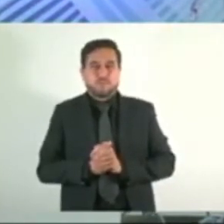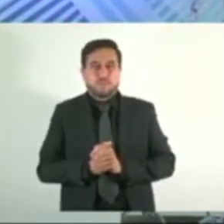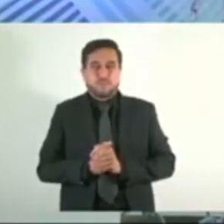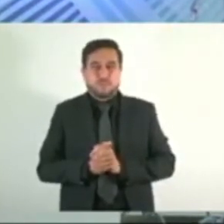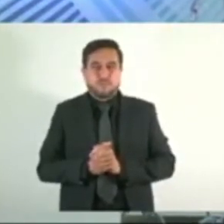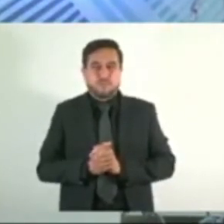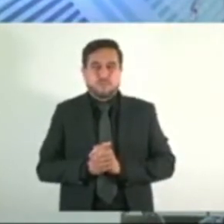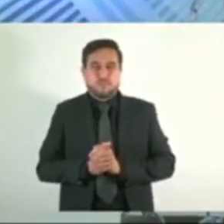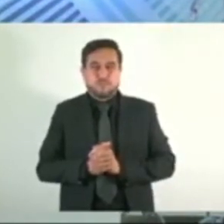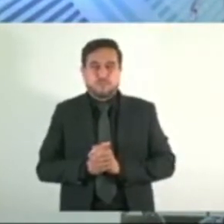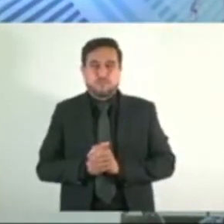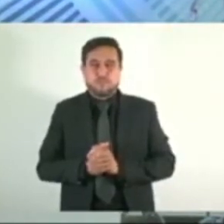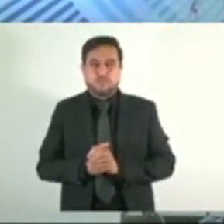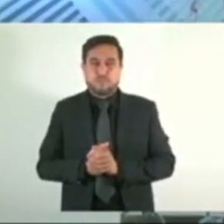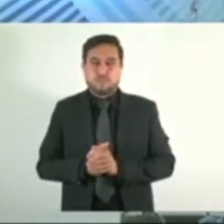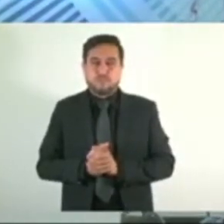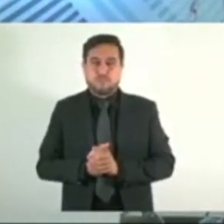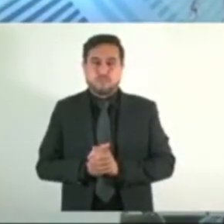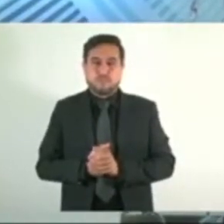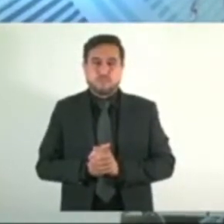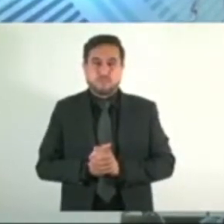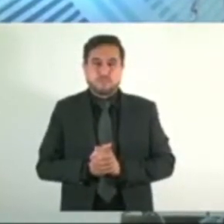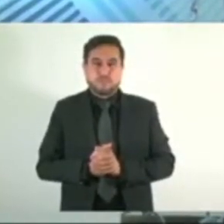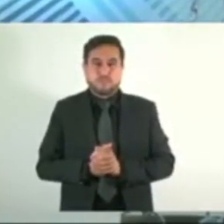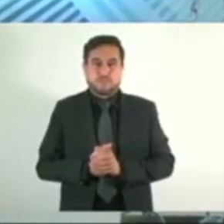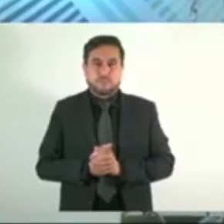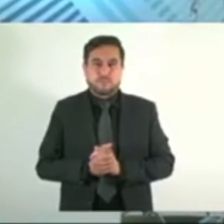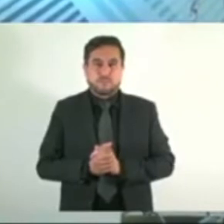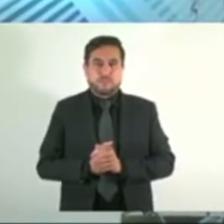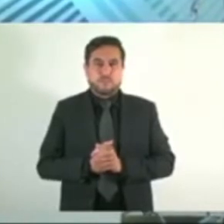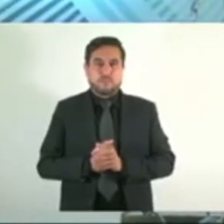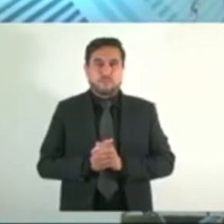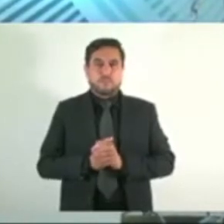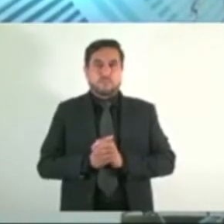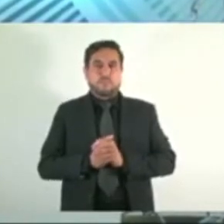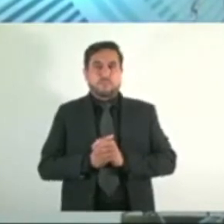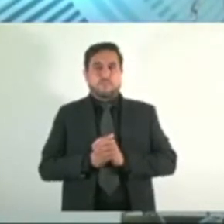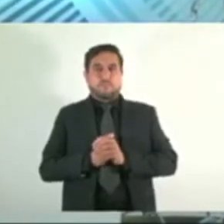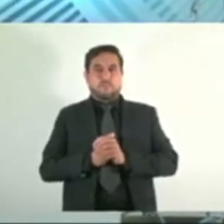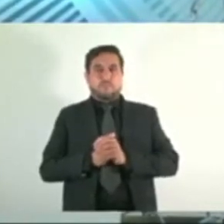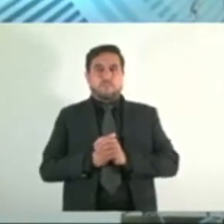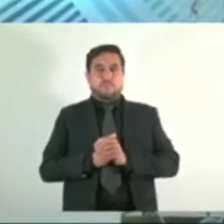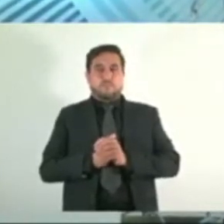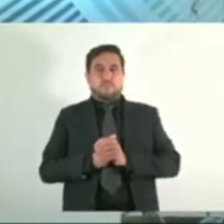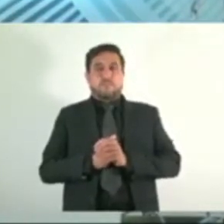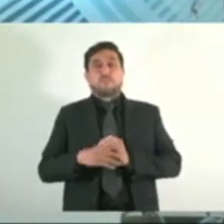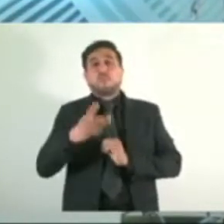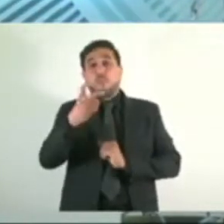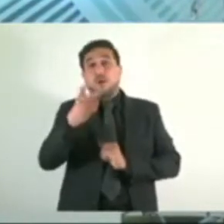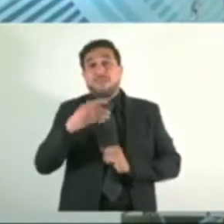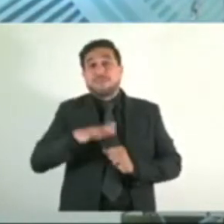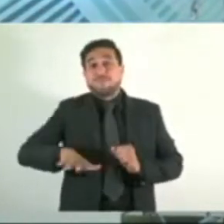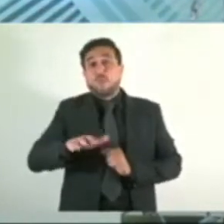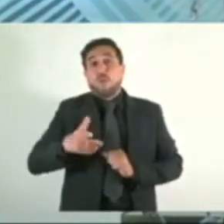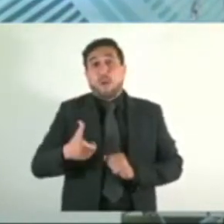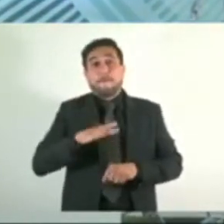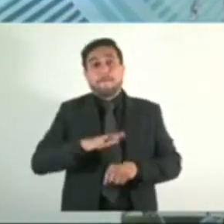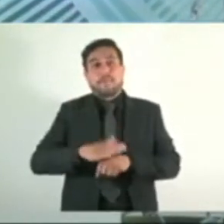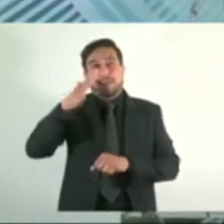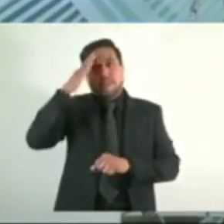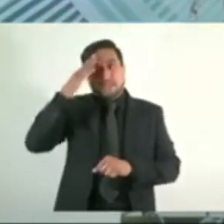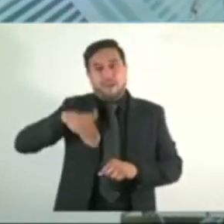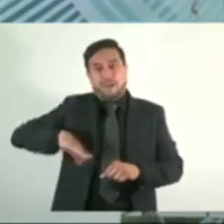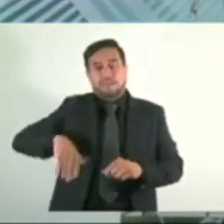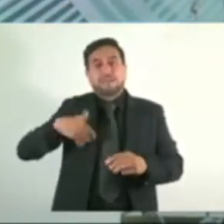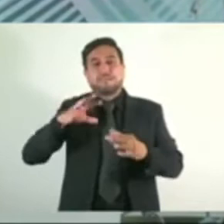Guanajuato es esto que les mencionaba, el estado que más expedientes ha abierto a través de los diferentes